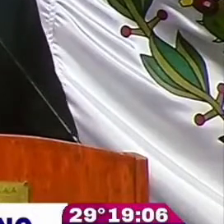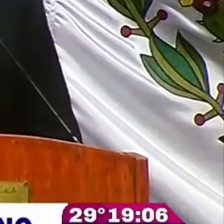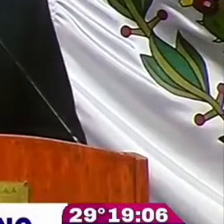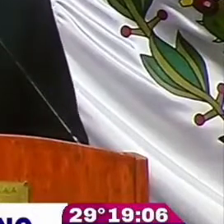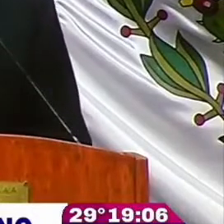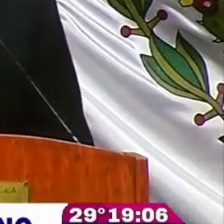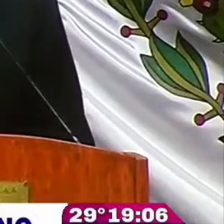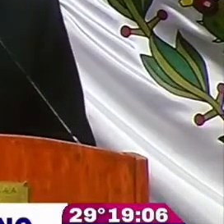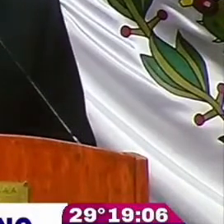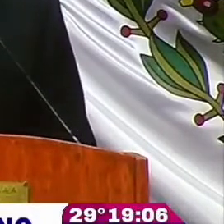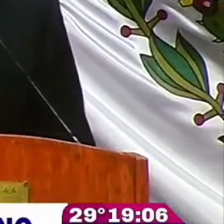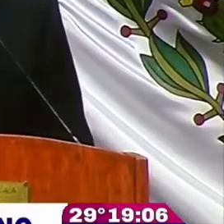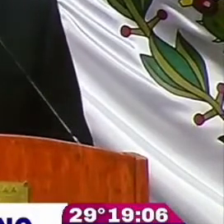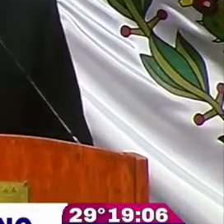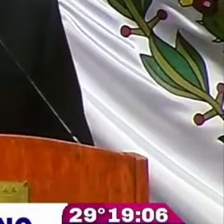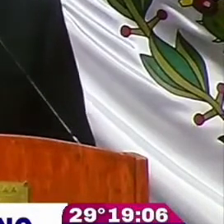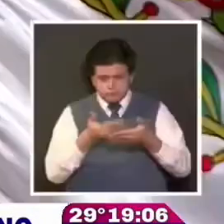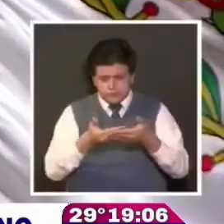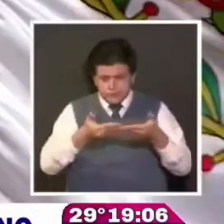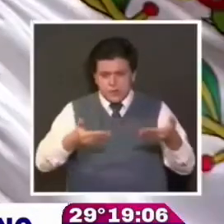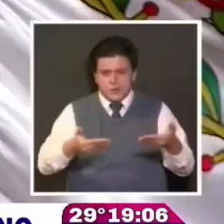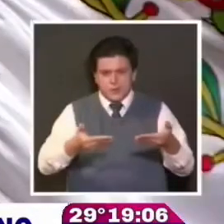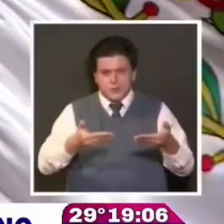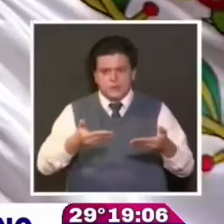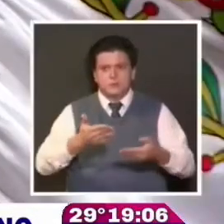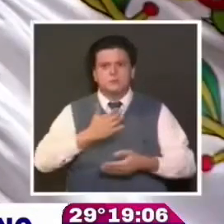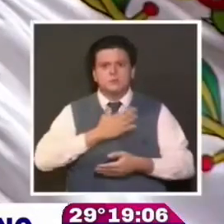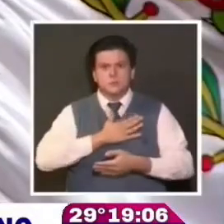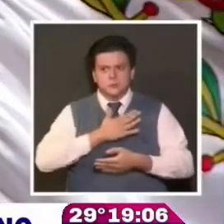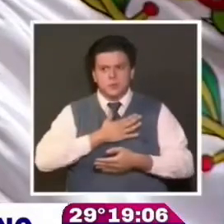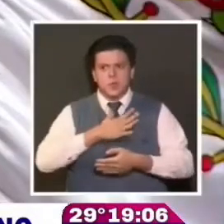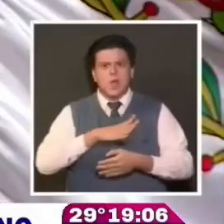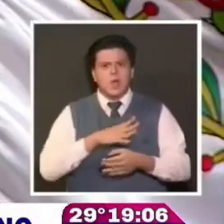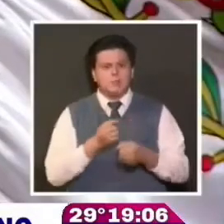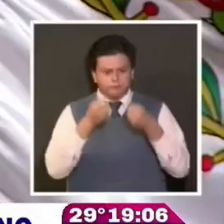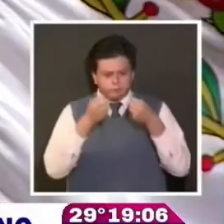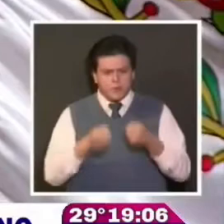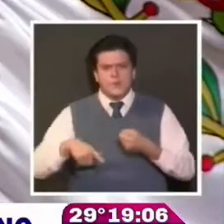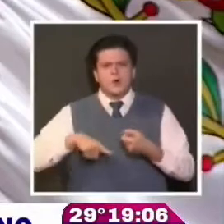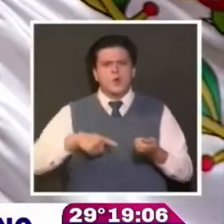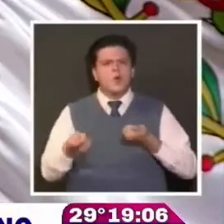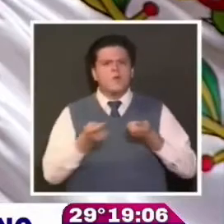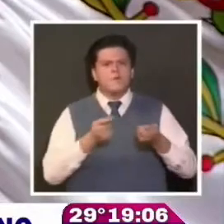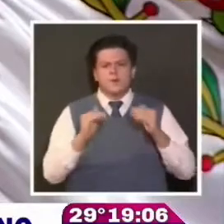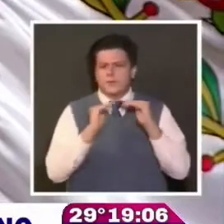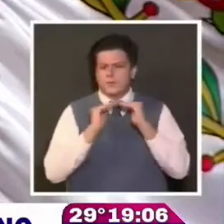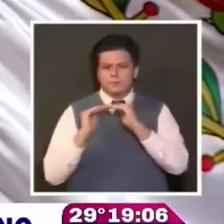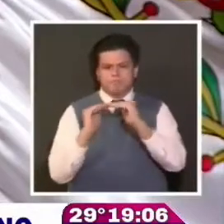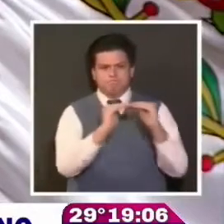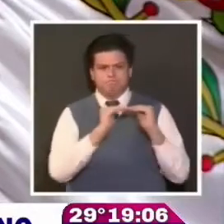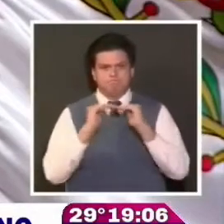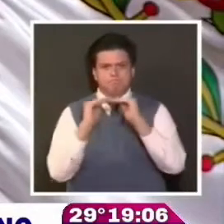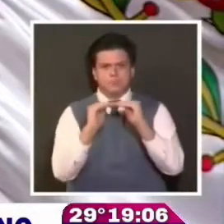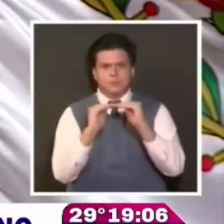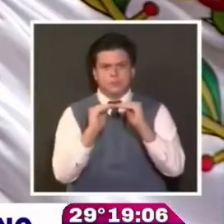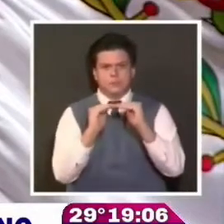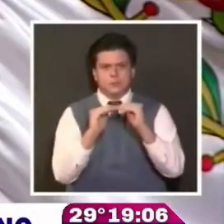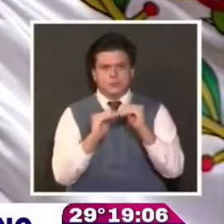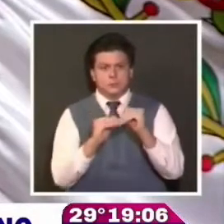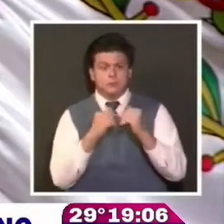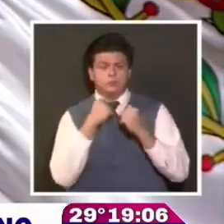diputados y alcaldes para buscar el bien de los habitantes. También puedo afirmar que mi gobierno fue para todos por igual, sin